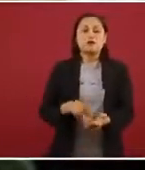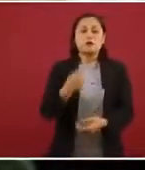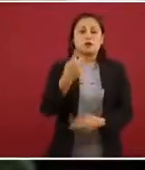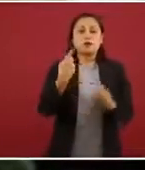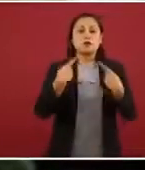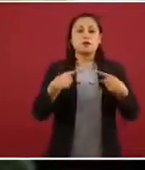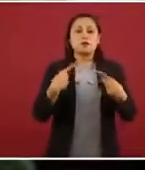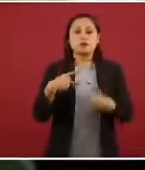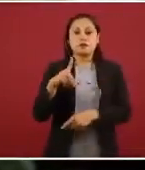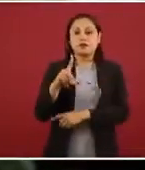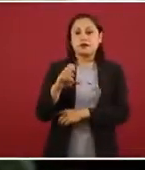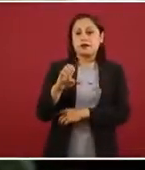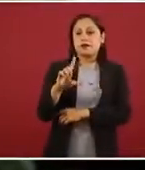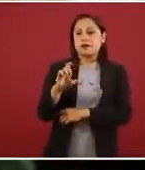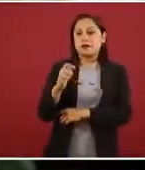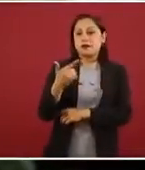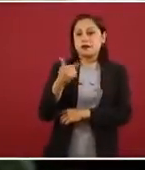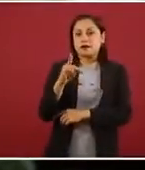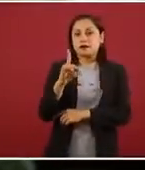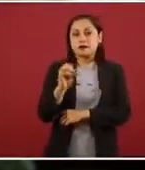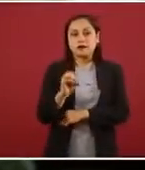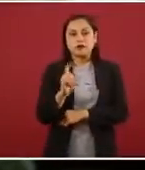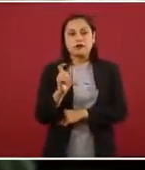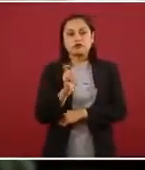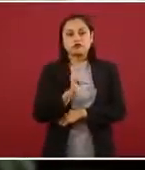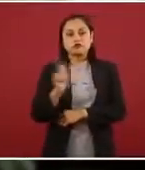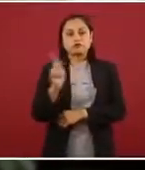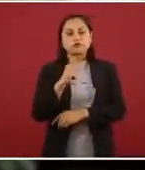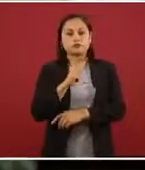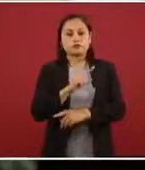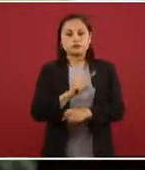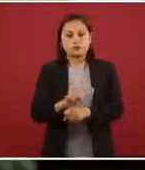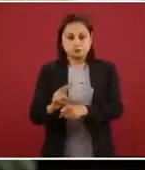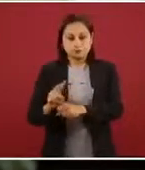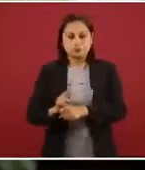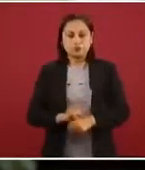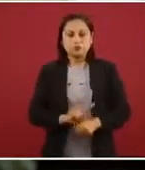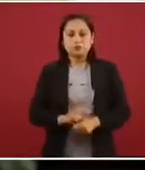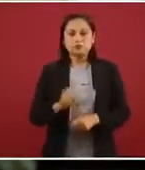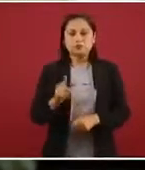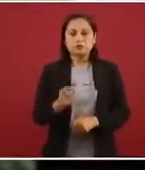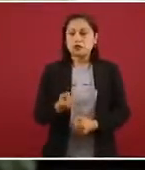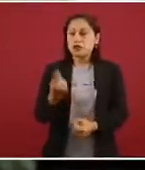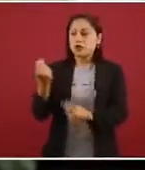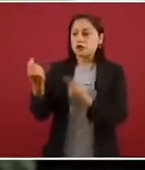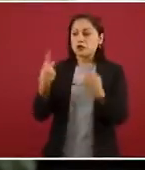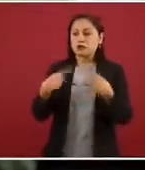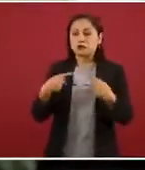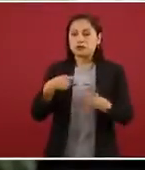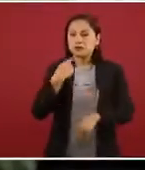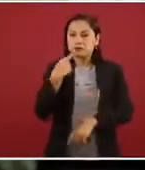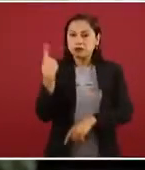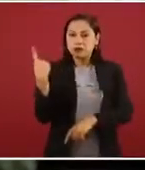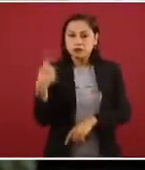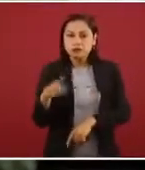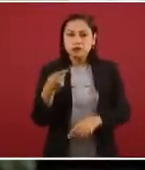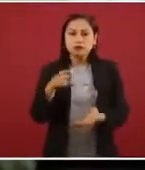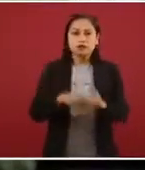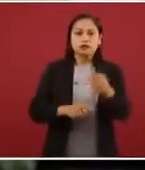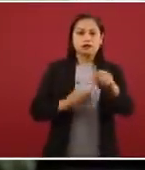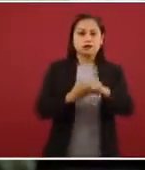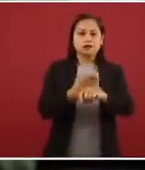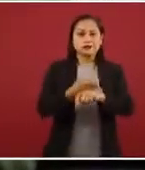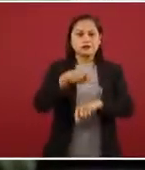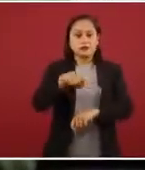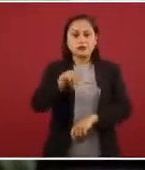estado pues llegando nuevas denuncias respecto al actuar de los superdelegados en los estados. La propia